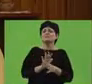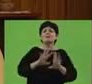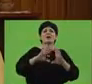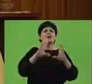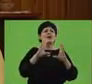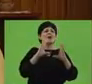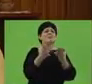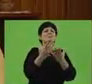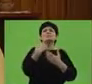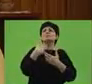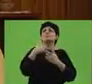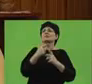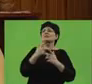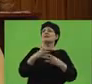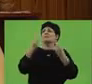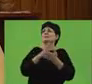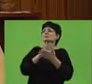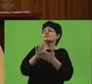al Universo y al Espíritu Santo.